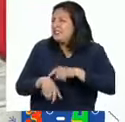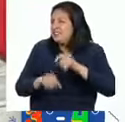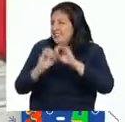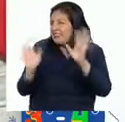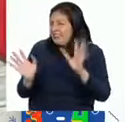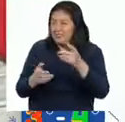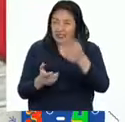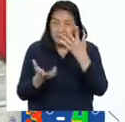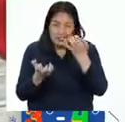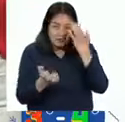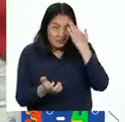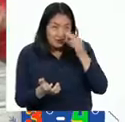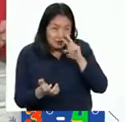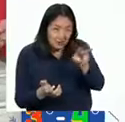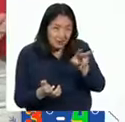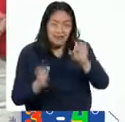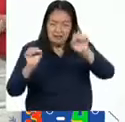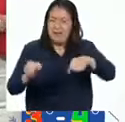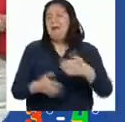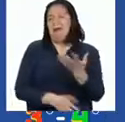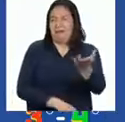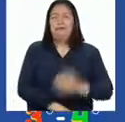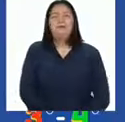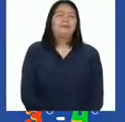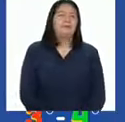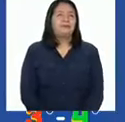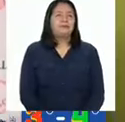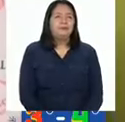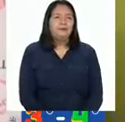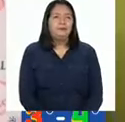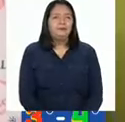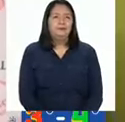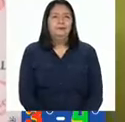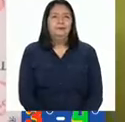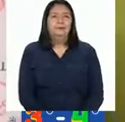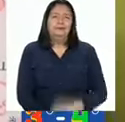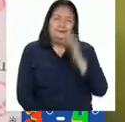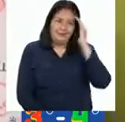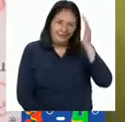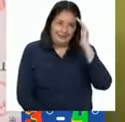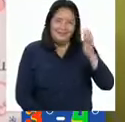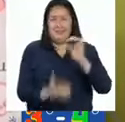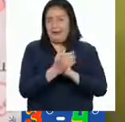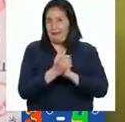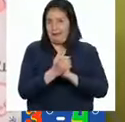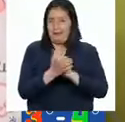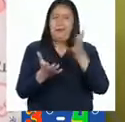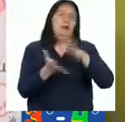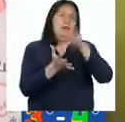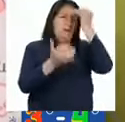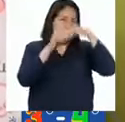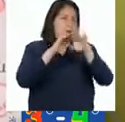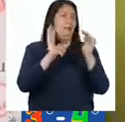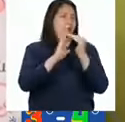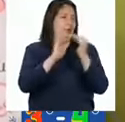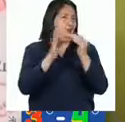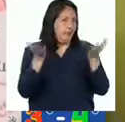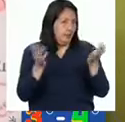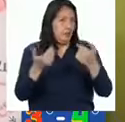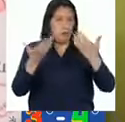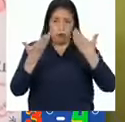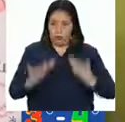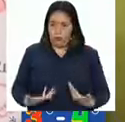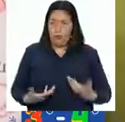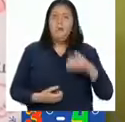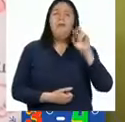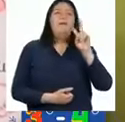días. ¿Quieren conocerlos? ¡Vamos a verlos! Hola amigos y amigas de Aprendo en Casa. Yo